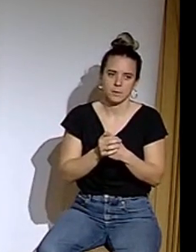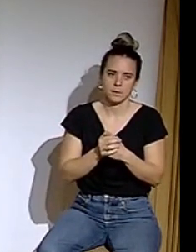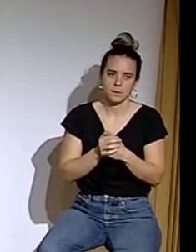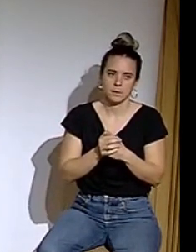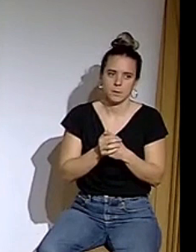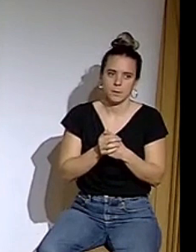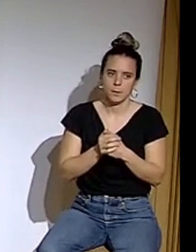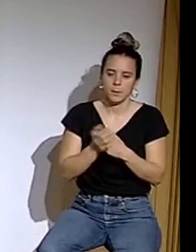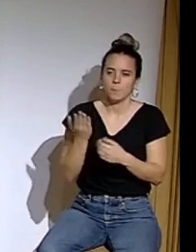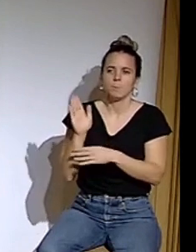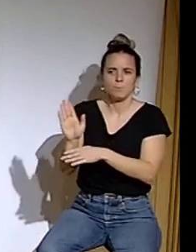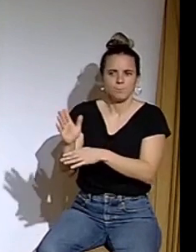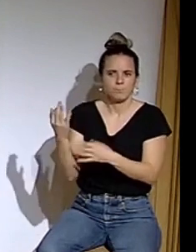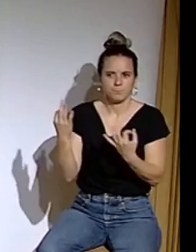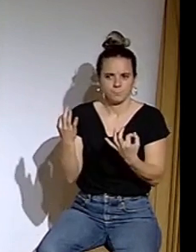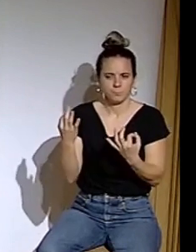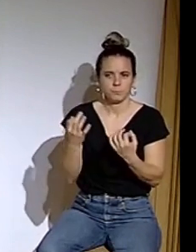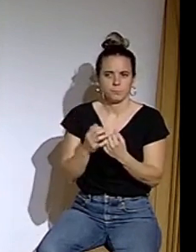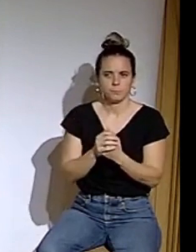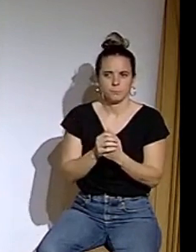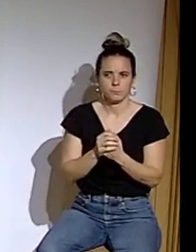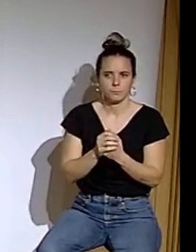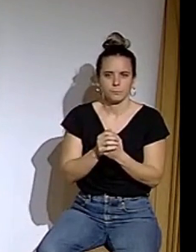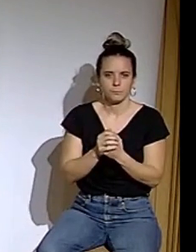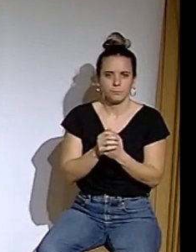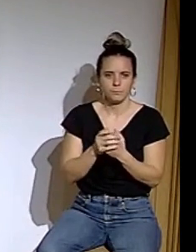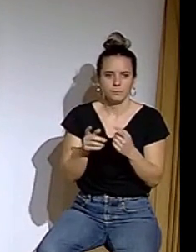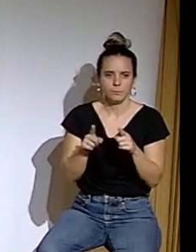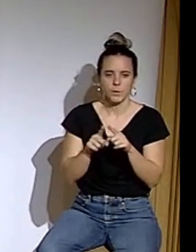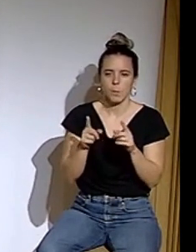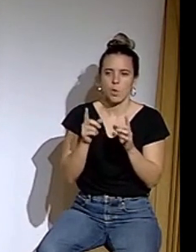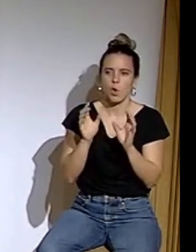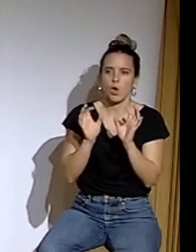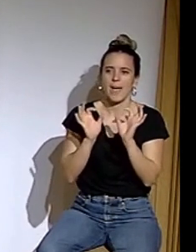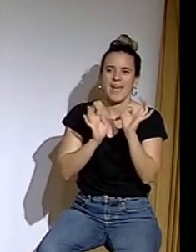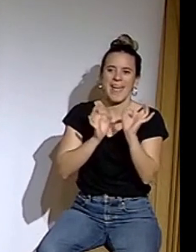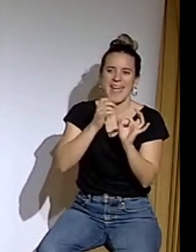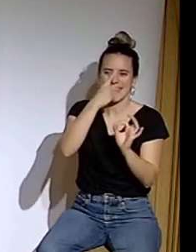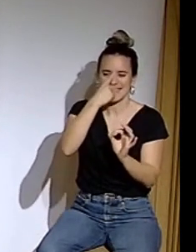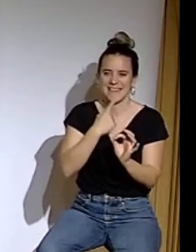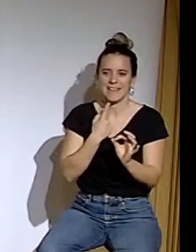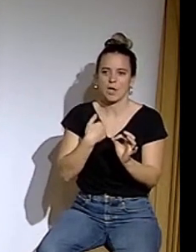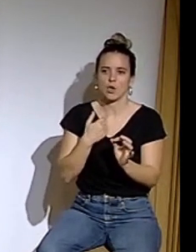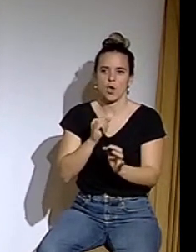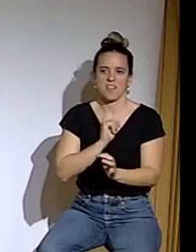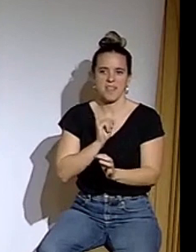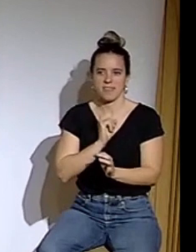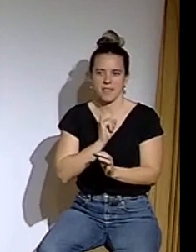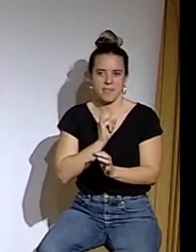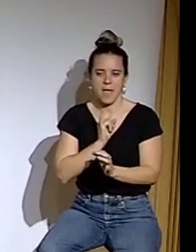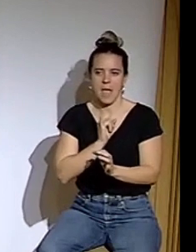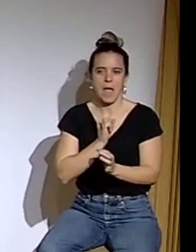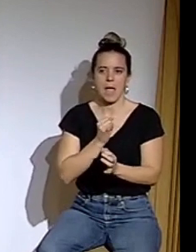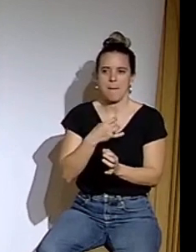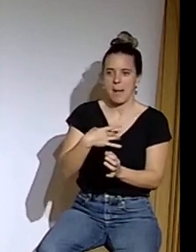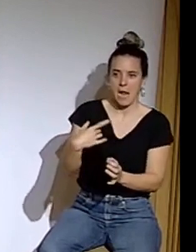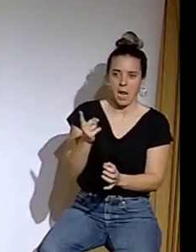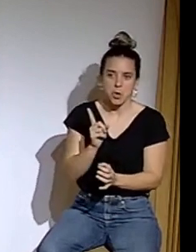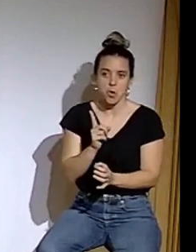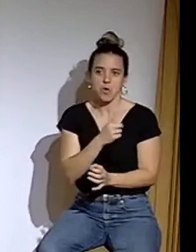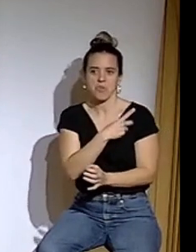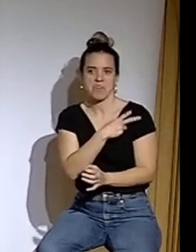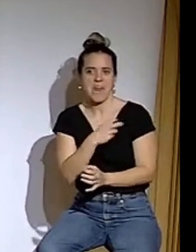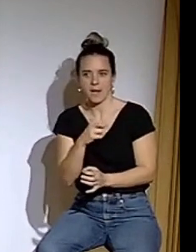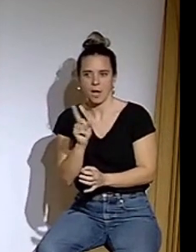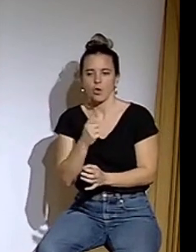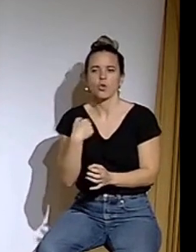esto de la estética nosotros yo me considero una identidad marrón yo no soy negra Yo no soy Blanca yo soy